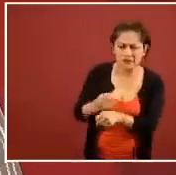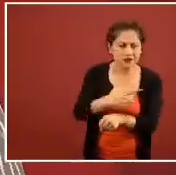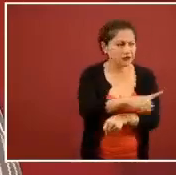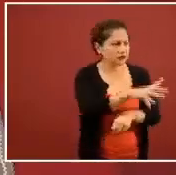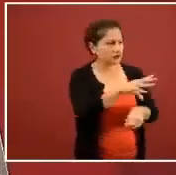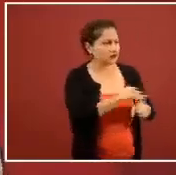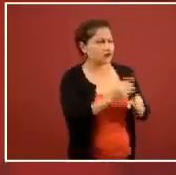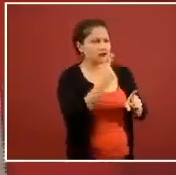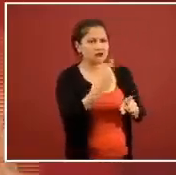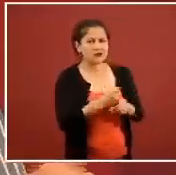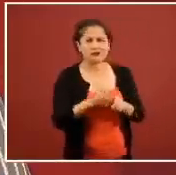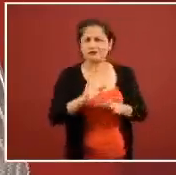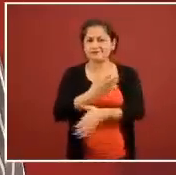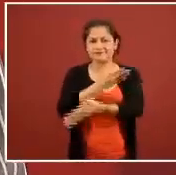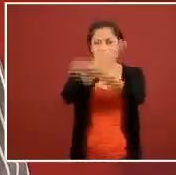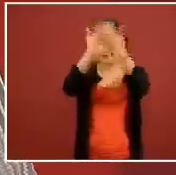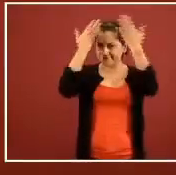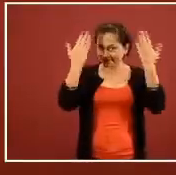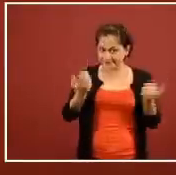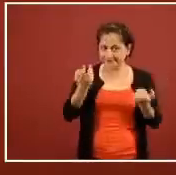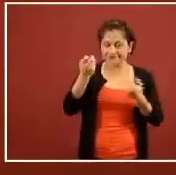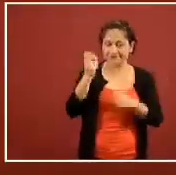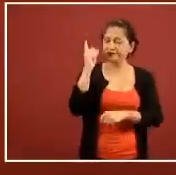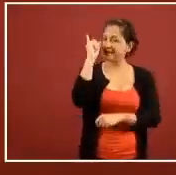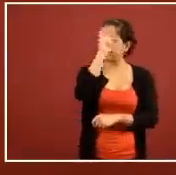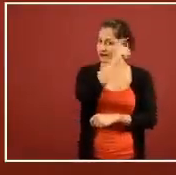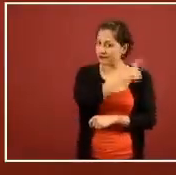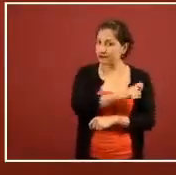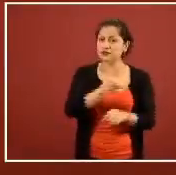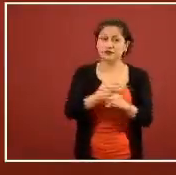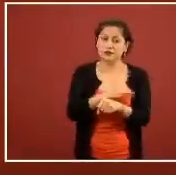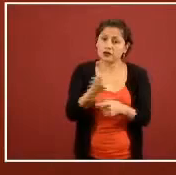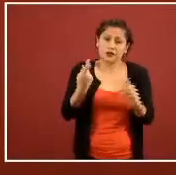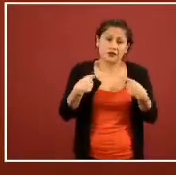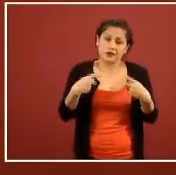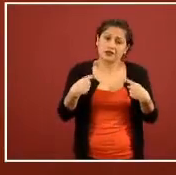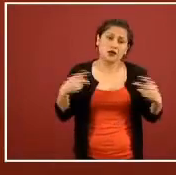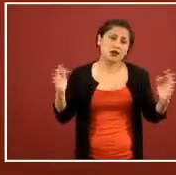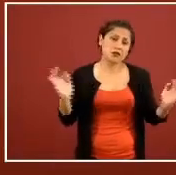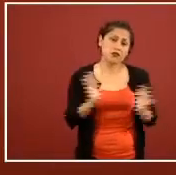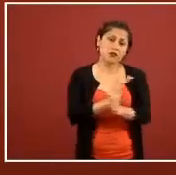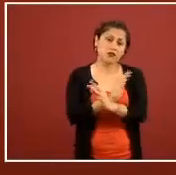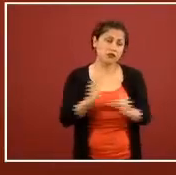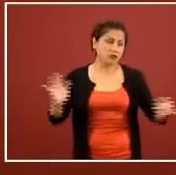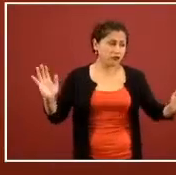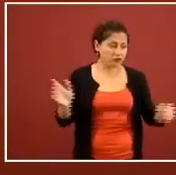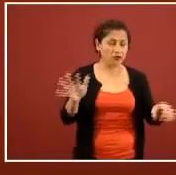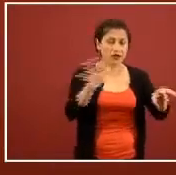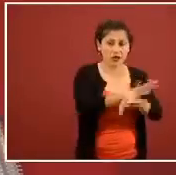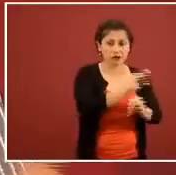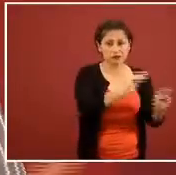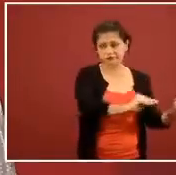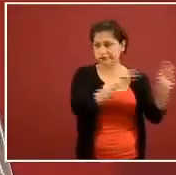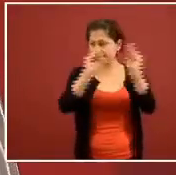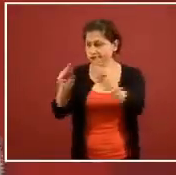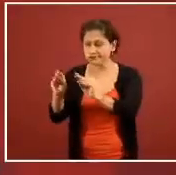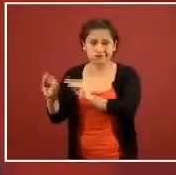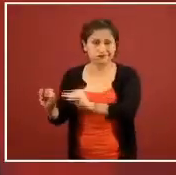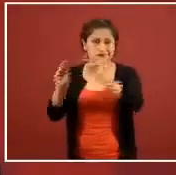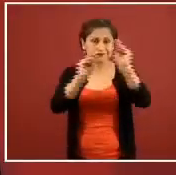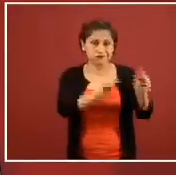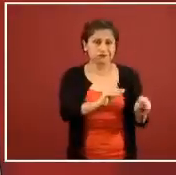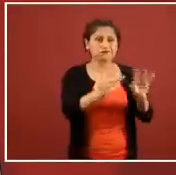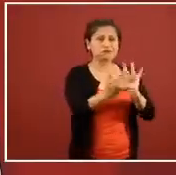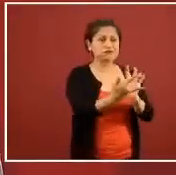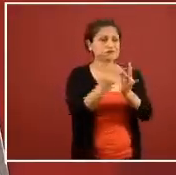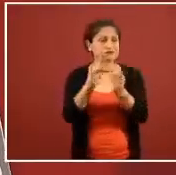existen personas que cambian de lugar a lo largo del día entre un sitio y otro y están vinculadas por cadenas de